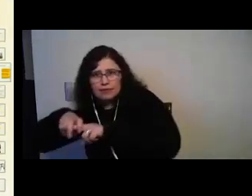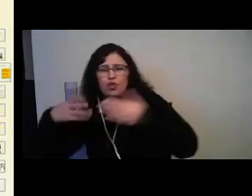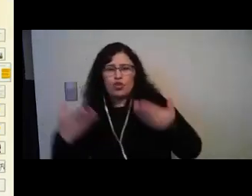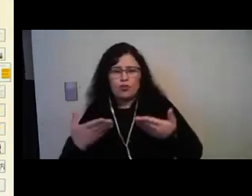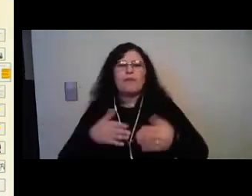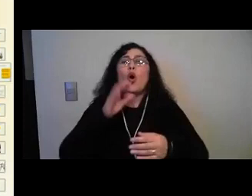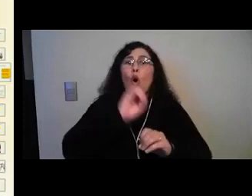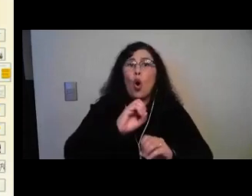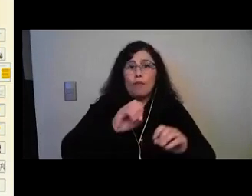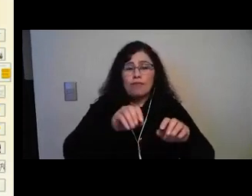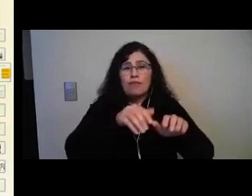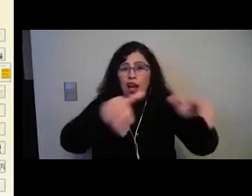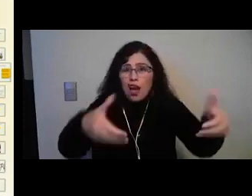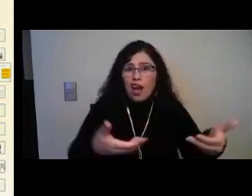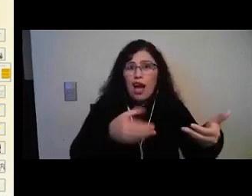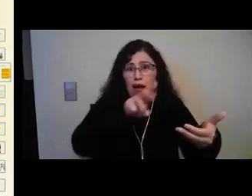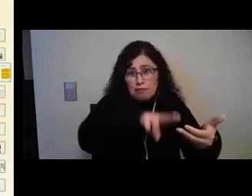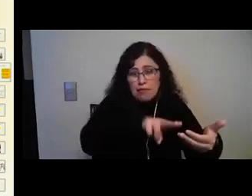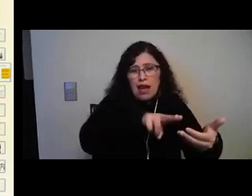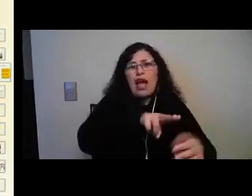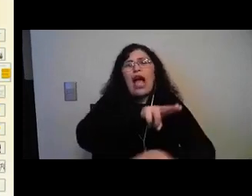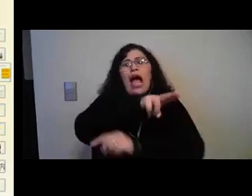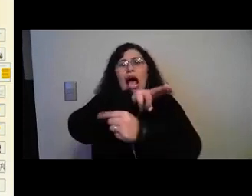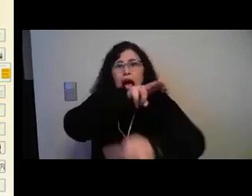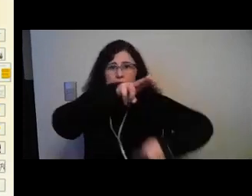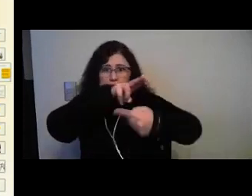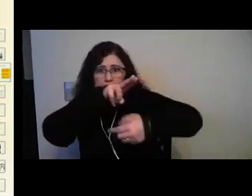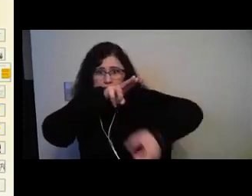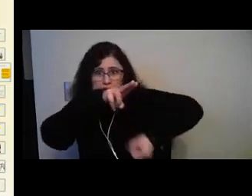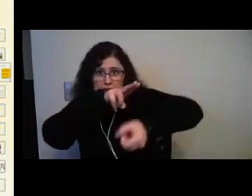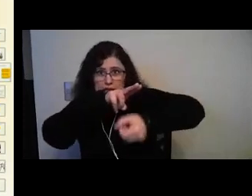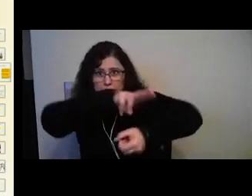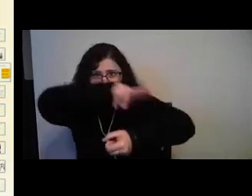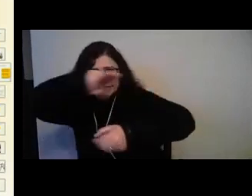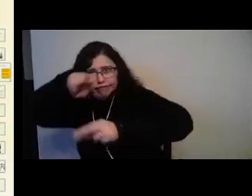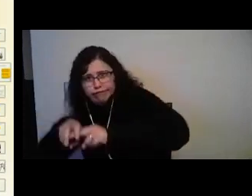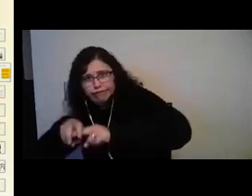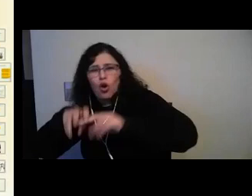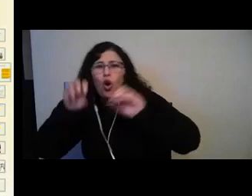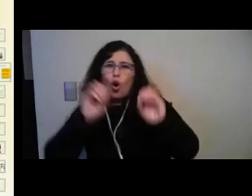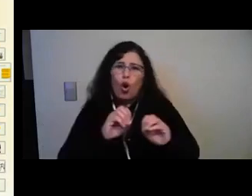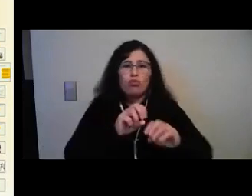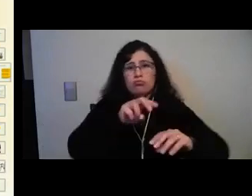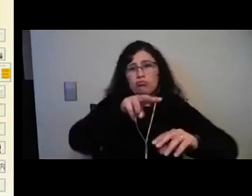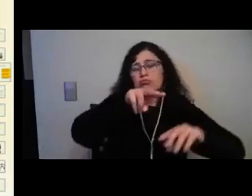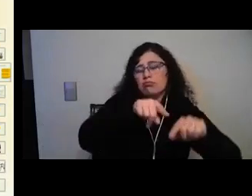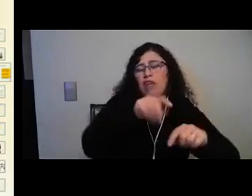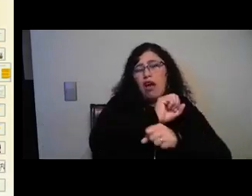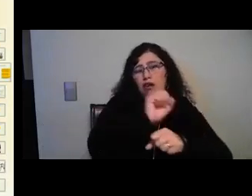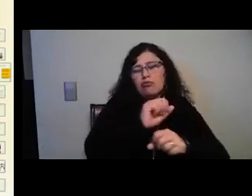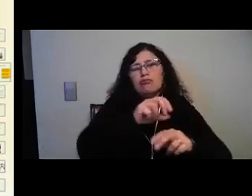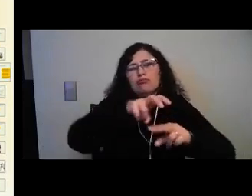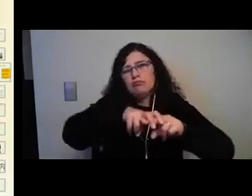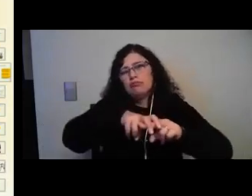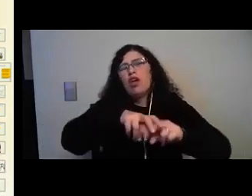ruedas, o a veces bajar a un paciente de un vehículo, ya, o inclusive evacuar al paciente desde su hogar hacia